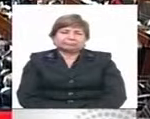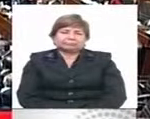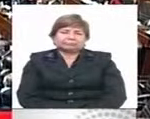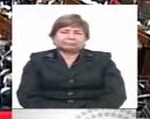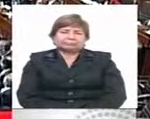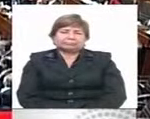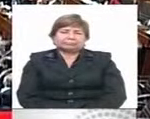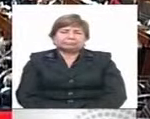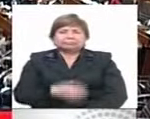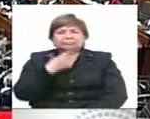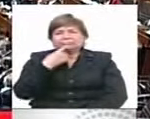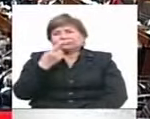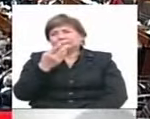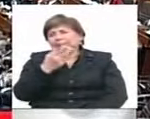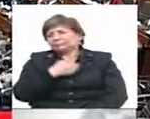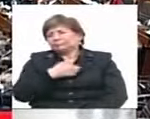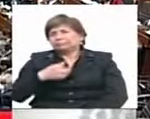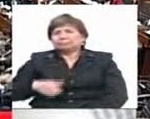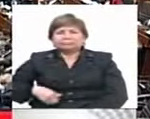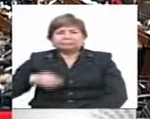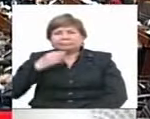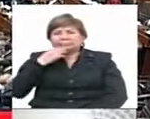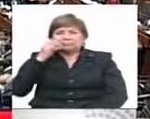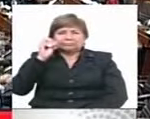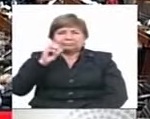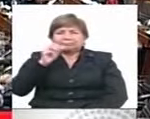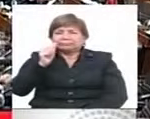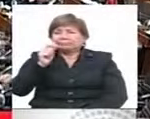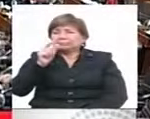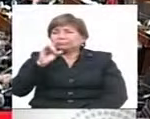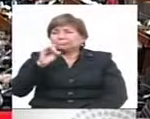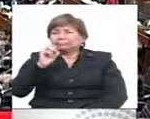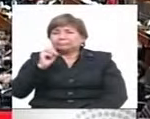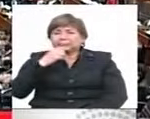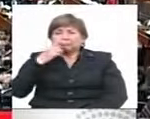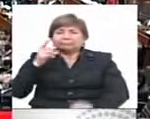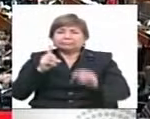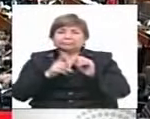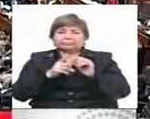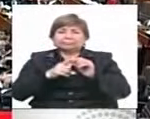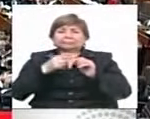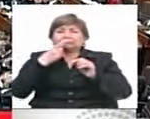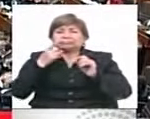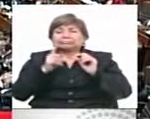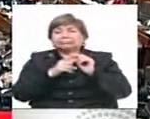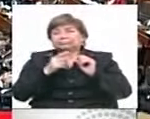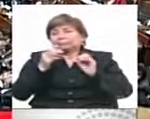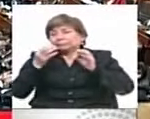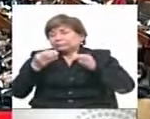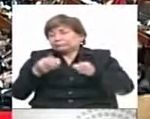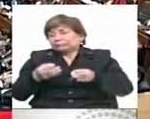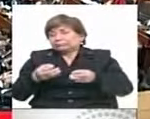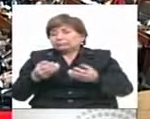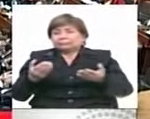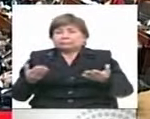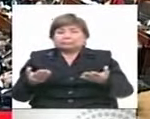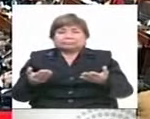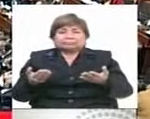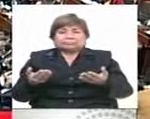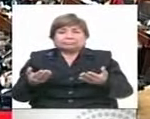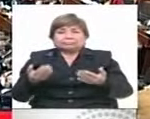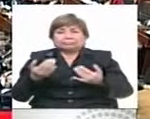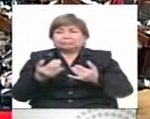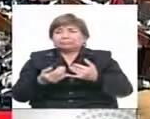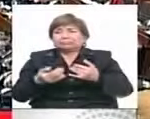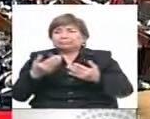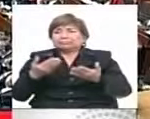Un minuto. Mire, señora presidenta, yo en ningún momento he hecho alusión, simplemente he repetido las palabras que ha señalado. Obviamente, donde él señala que